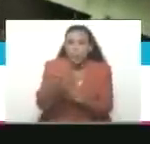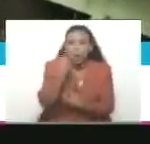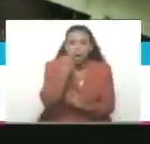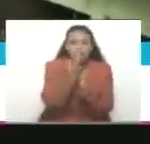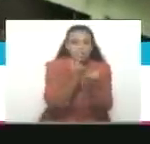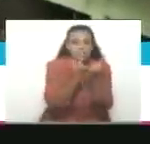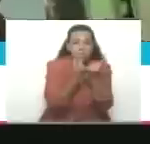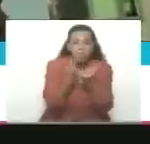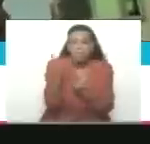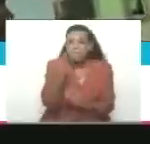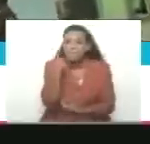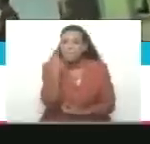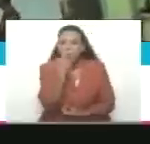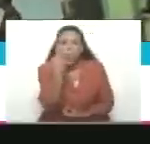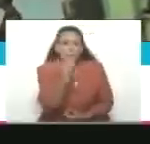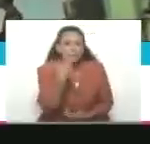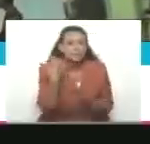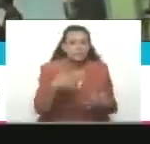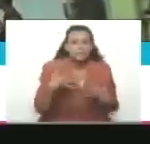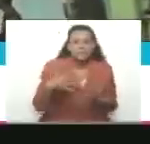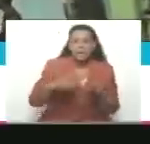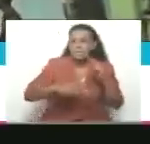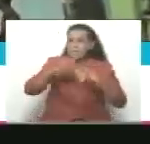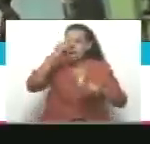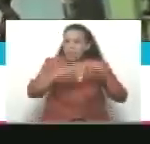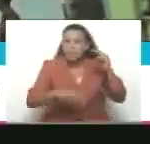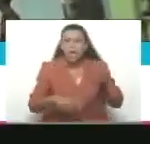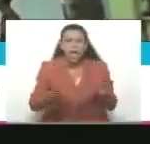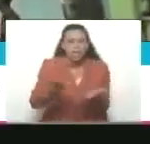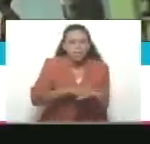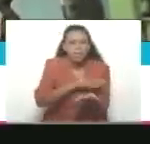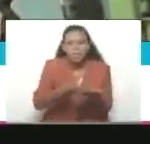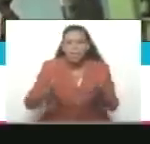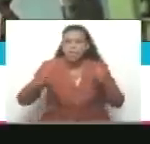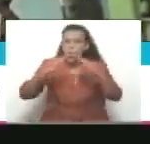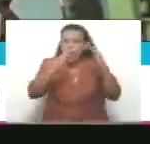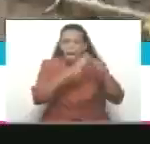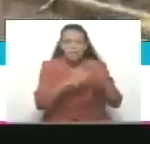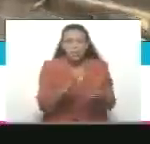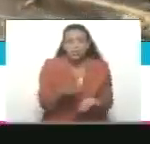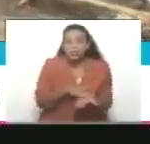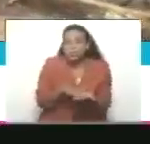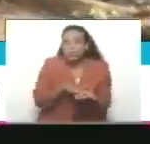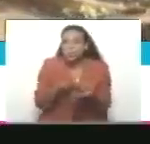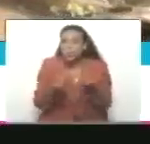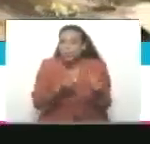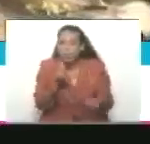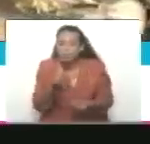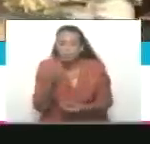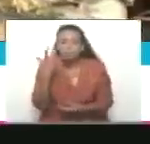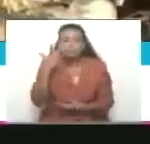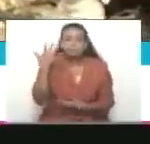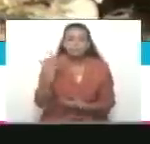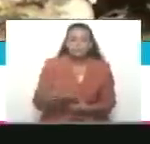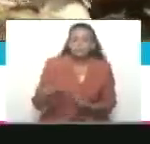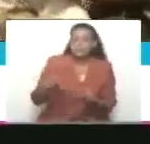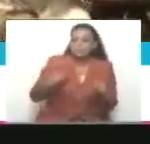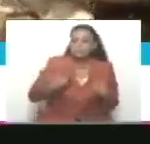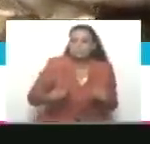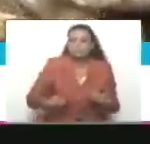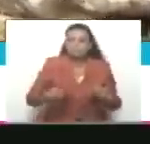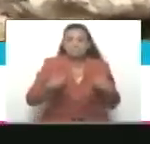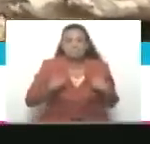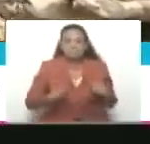recursos pariendo materiales pariendo soluciones pariendo